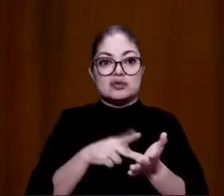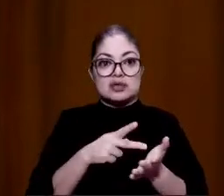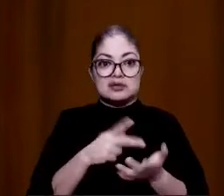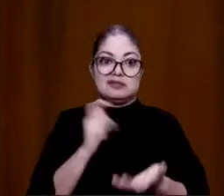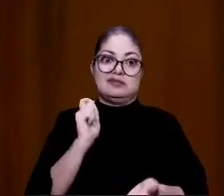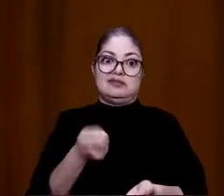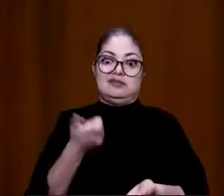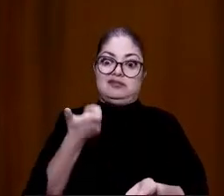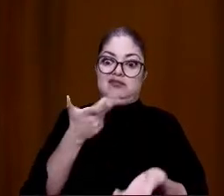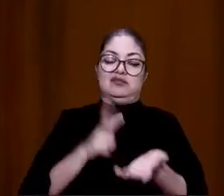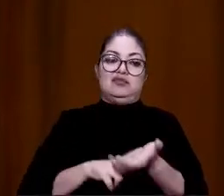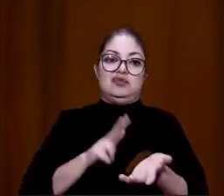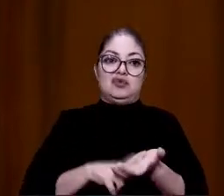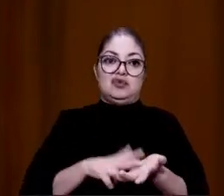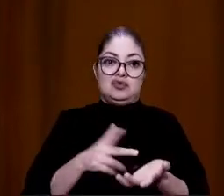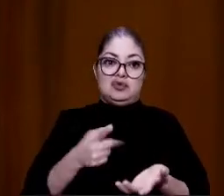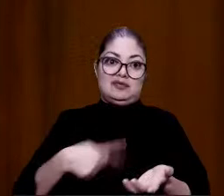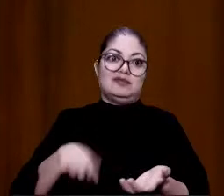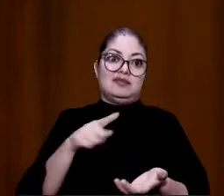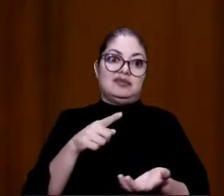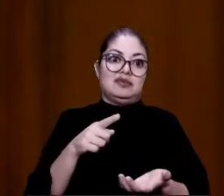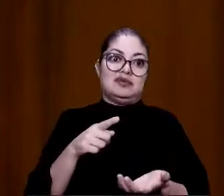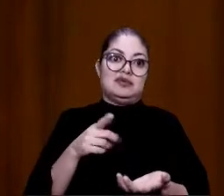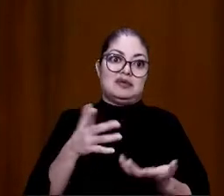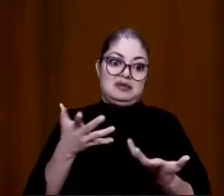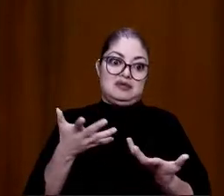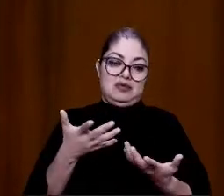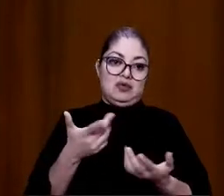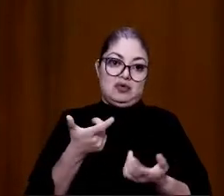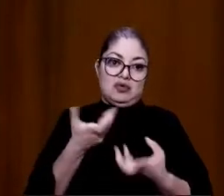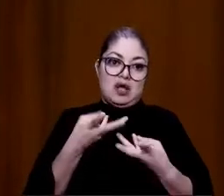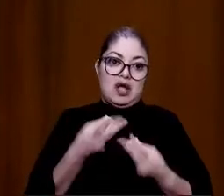erario una cantidad considerable.